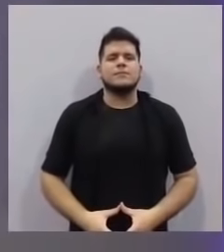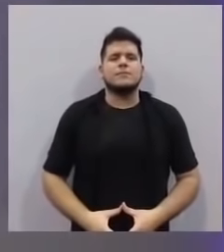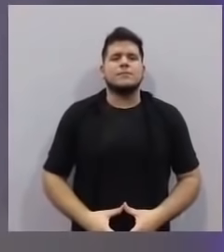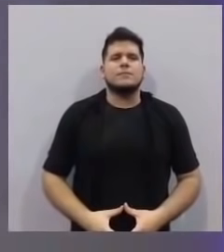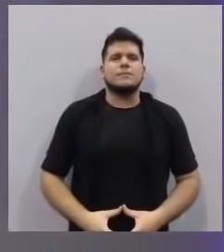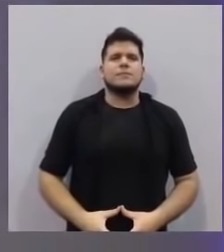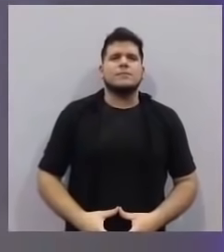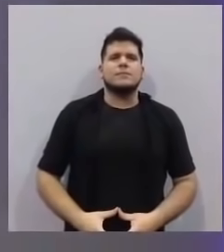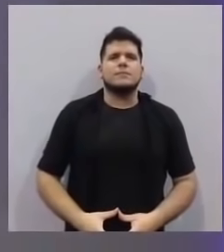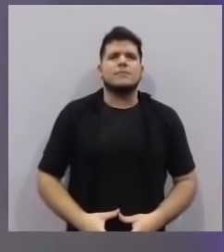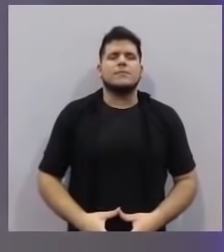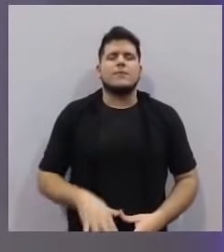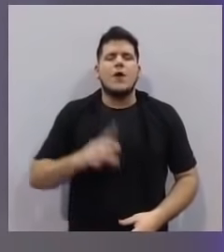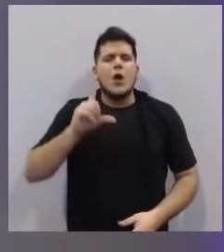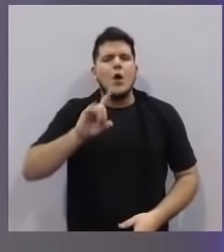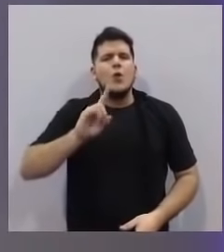sus doce jesús